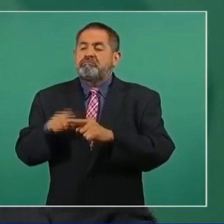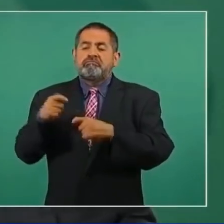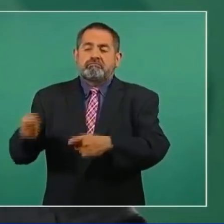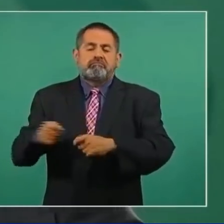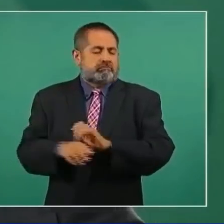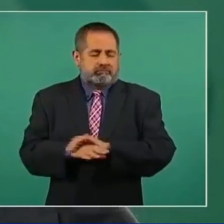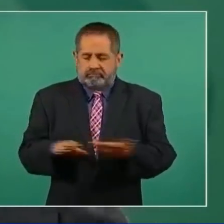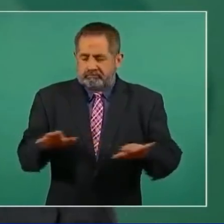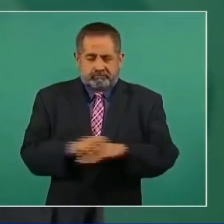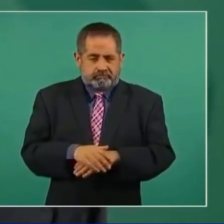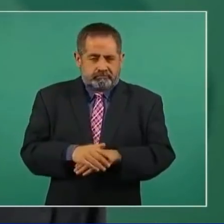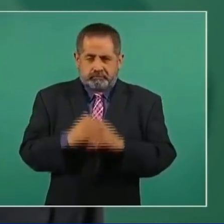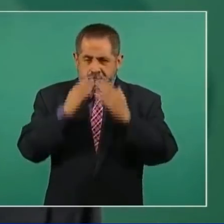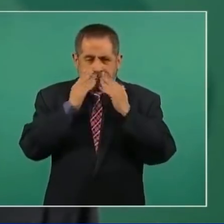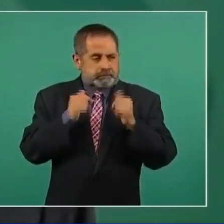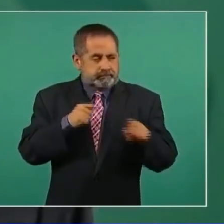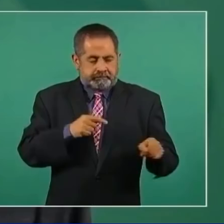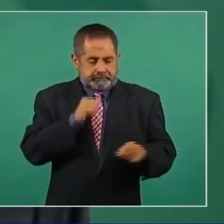porque no tienen elementos.